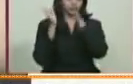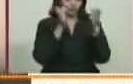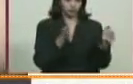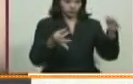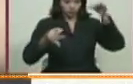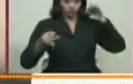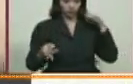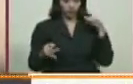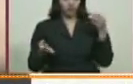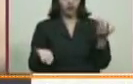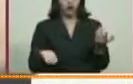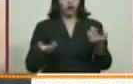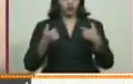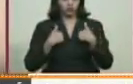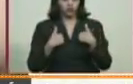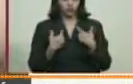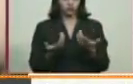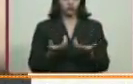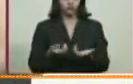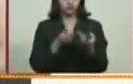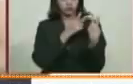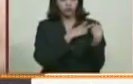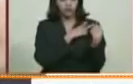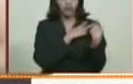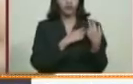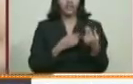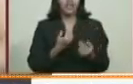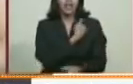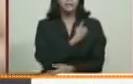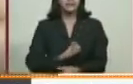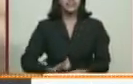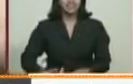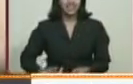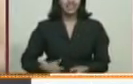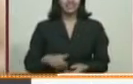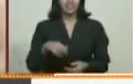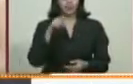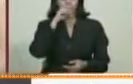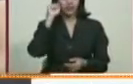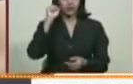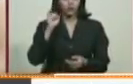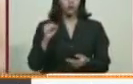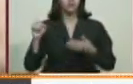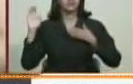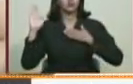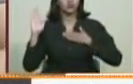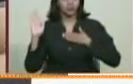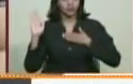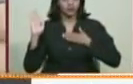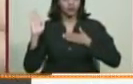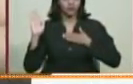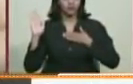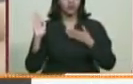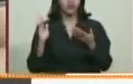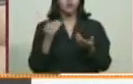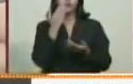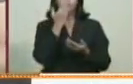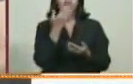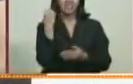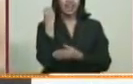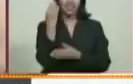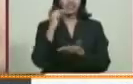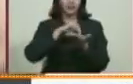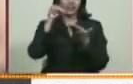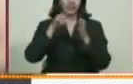presidente de la República, cuando es juramentado presidente nuevamente ante la ANC, luego de ganar en mayo